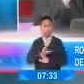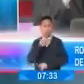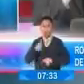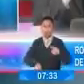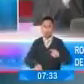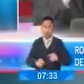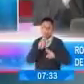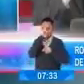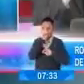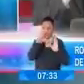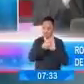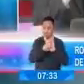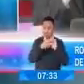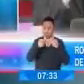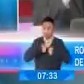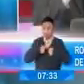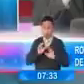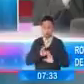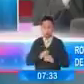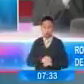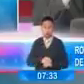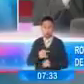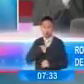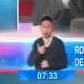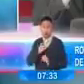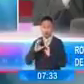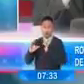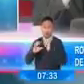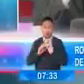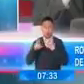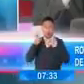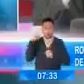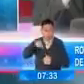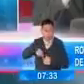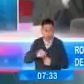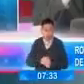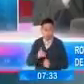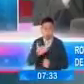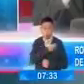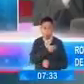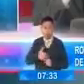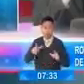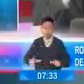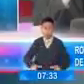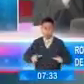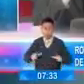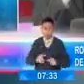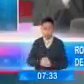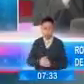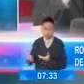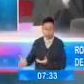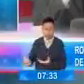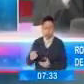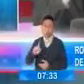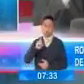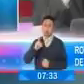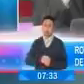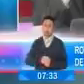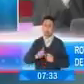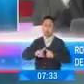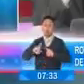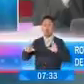actuar. Ni yo lo habría hecho, ni ninguna de mis conversaciones ha sido sobre esto, ni el presidente Moreno lo habría permitido, pero más allá de la ley,